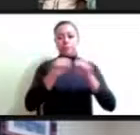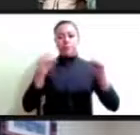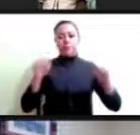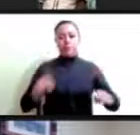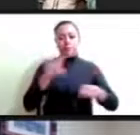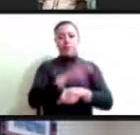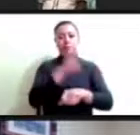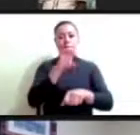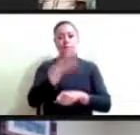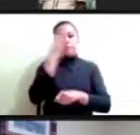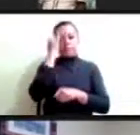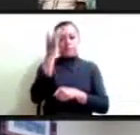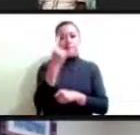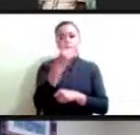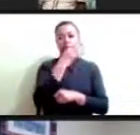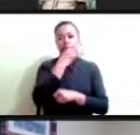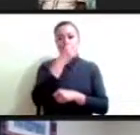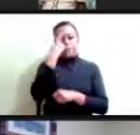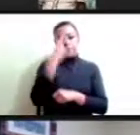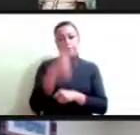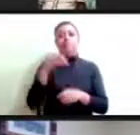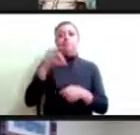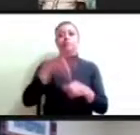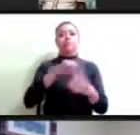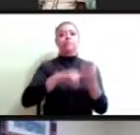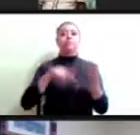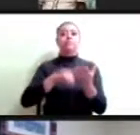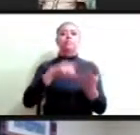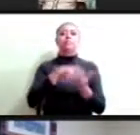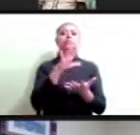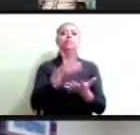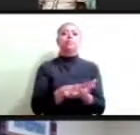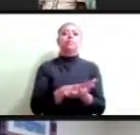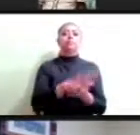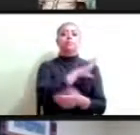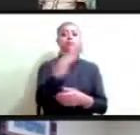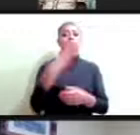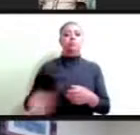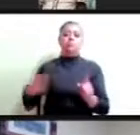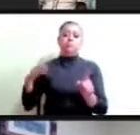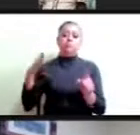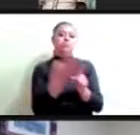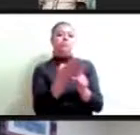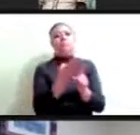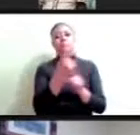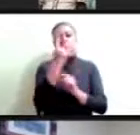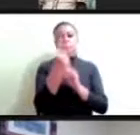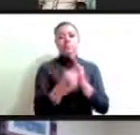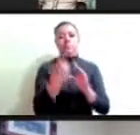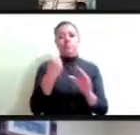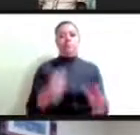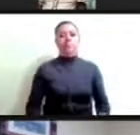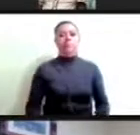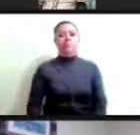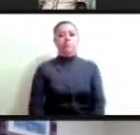con la finalidad de recoger la votación nominal del dictamen en lo general y en lo particular en un solo acto.